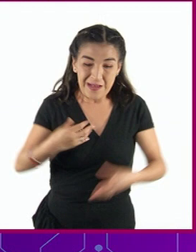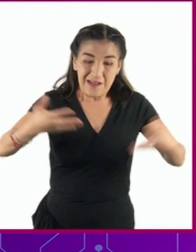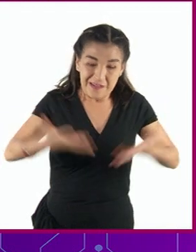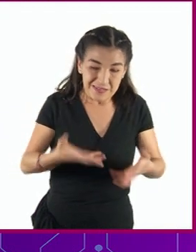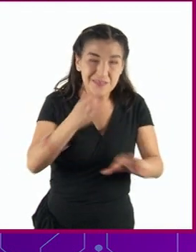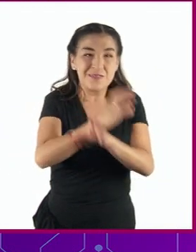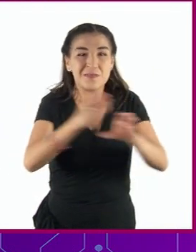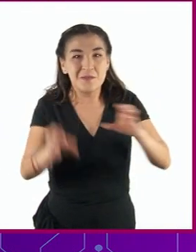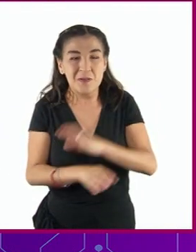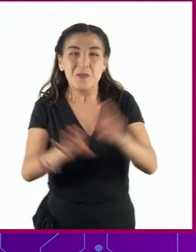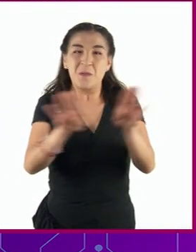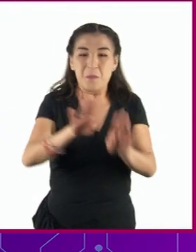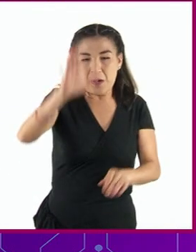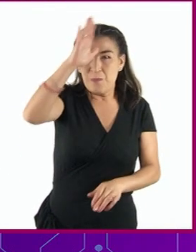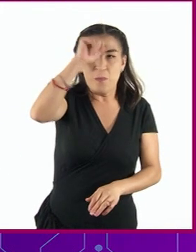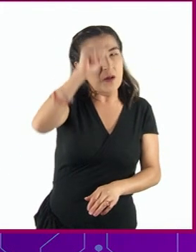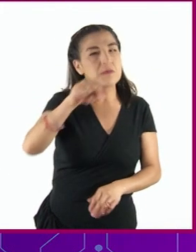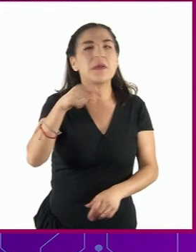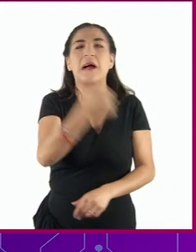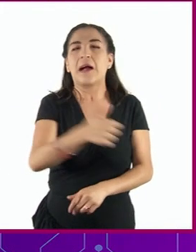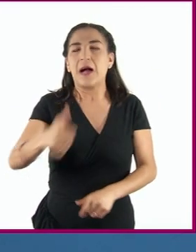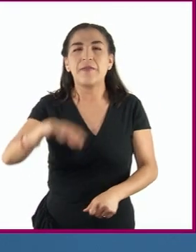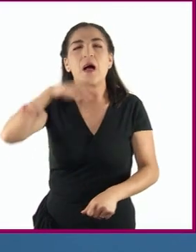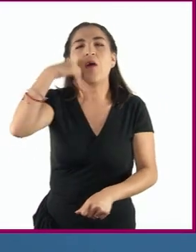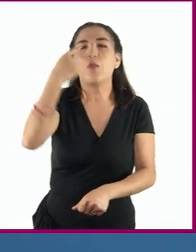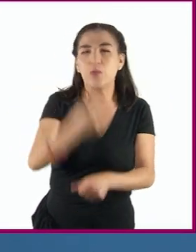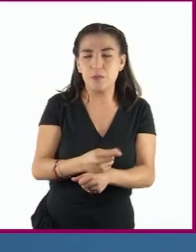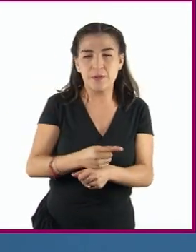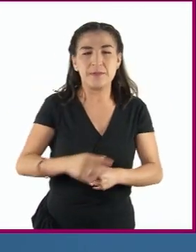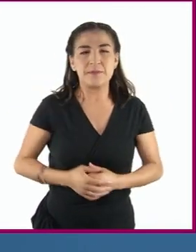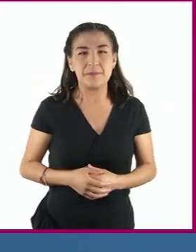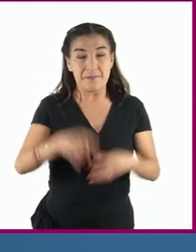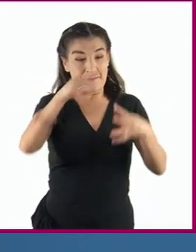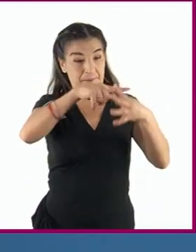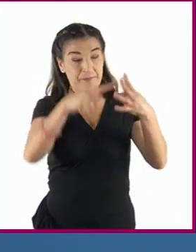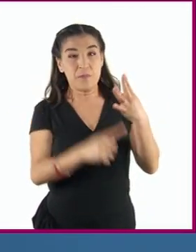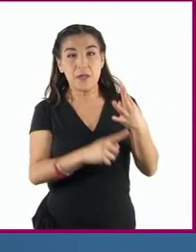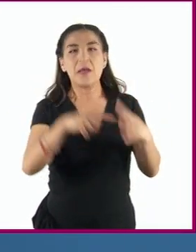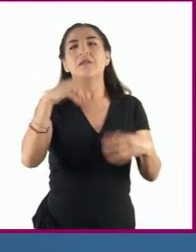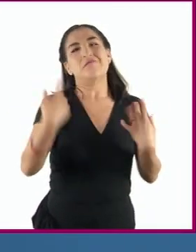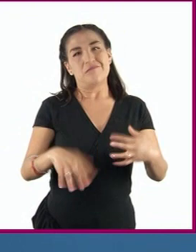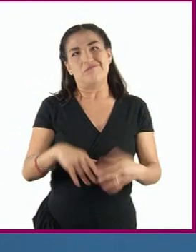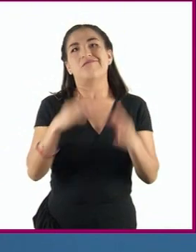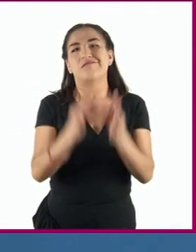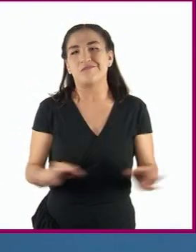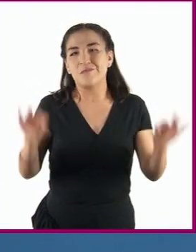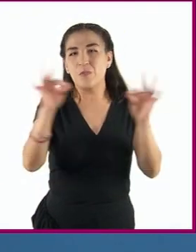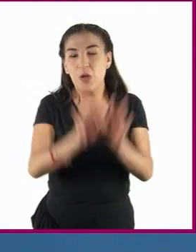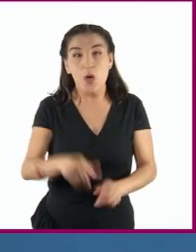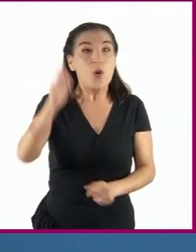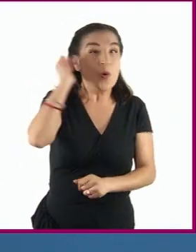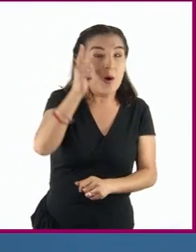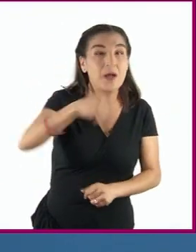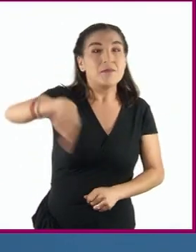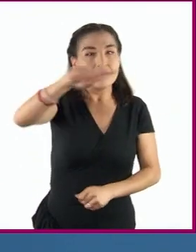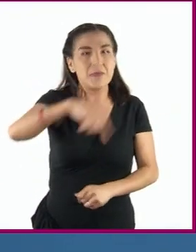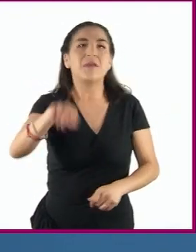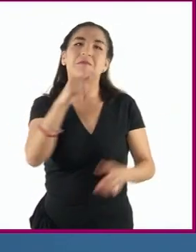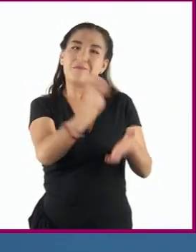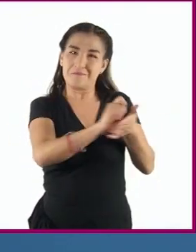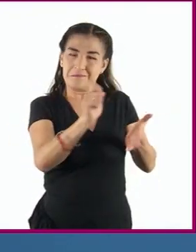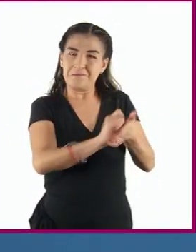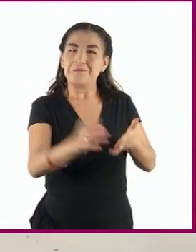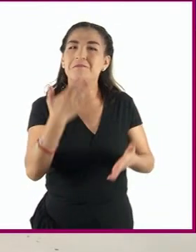relaciones o llegar a acuerdos. Estos 4 principios son muy importantes, así que espero hayan tomado